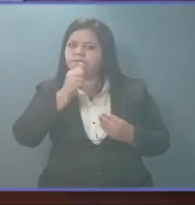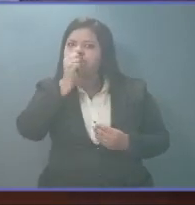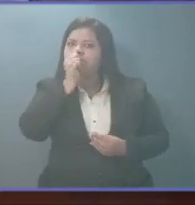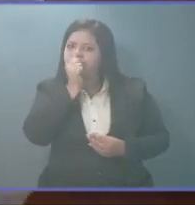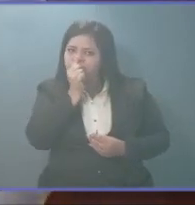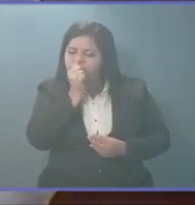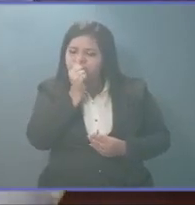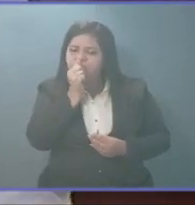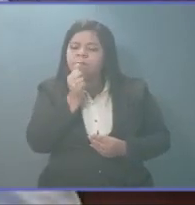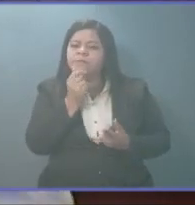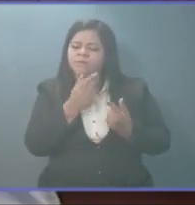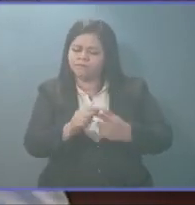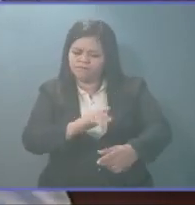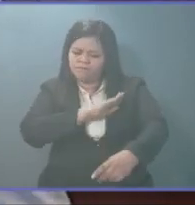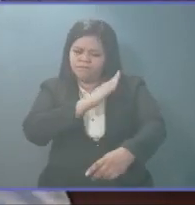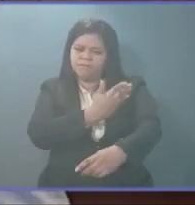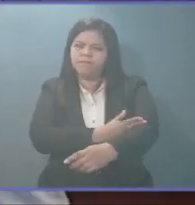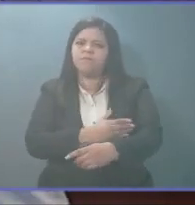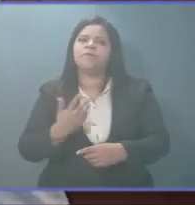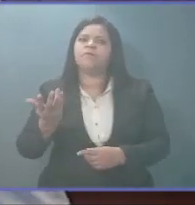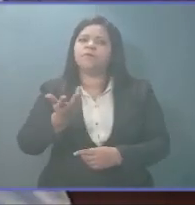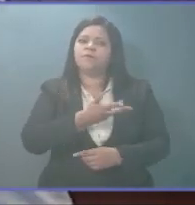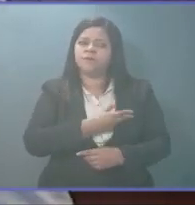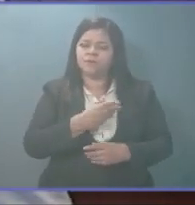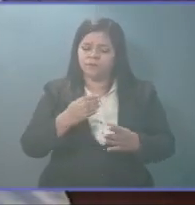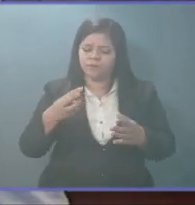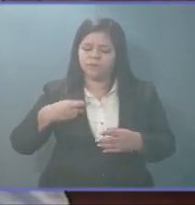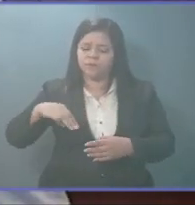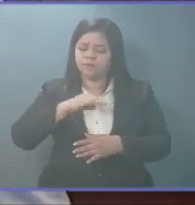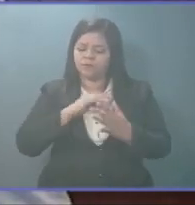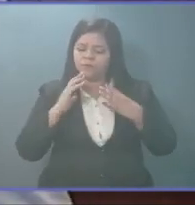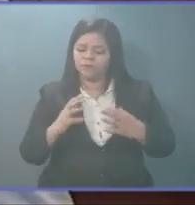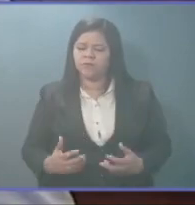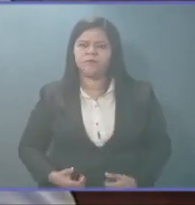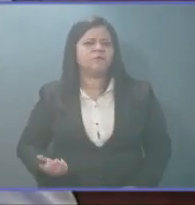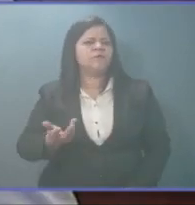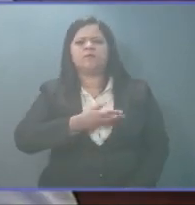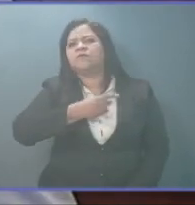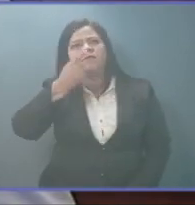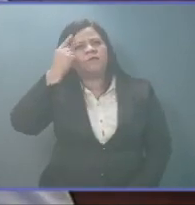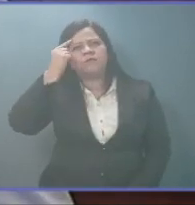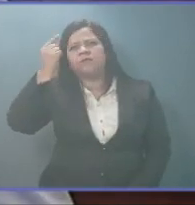valentía. En Gobernación ni siquiera pensamos